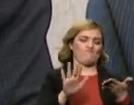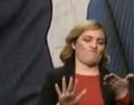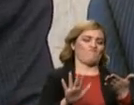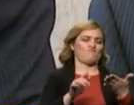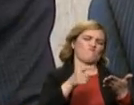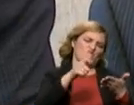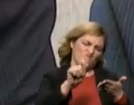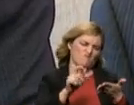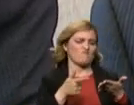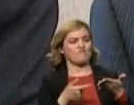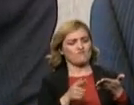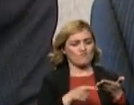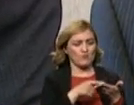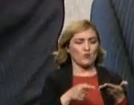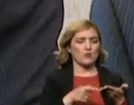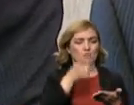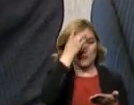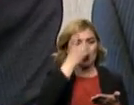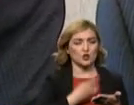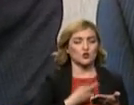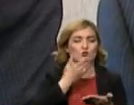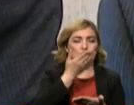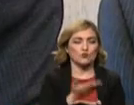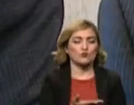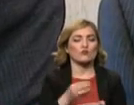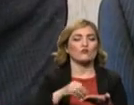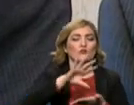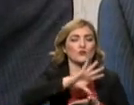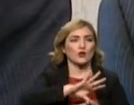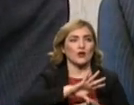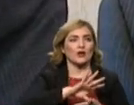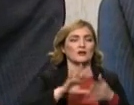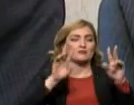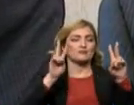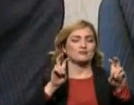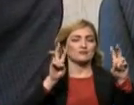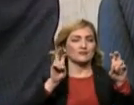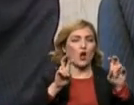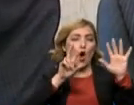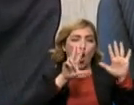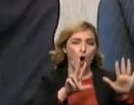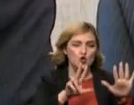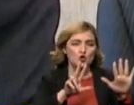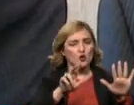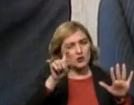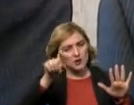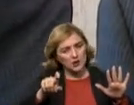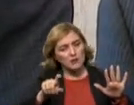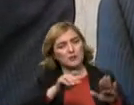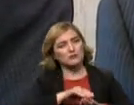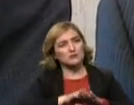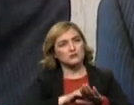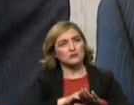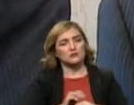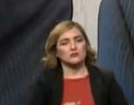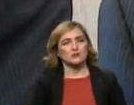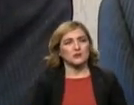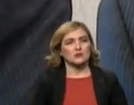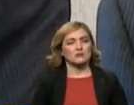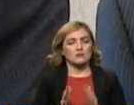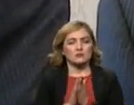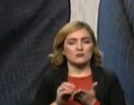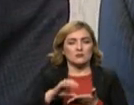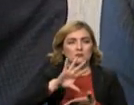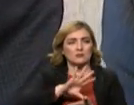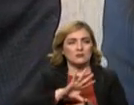ha decidido proponer al Pleno de la Asamblea allanarse en 8 y ratificarse o pedir a la